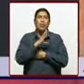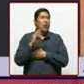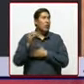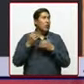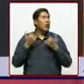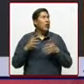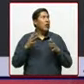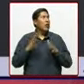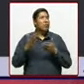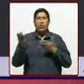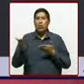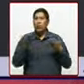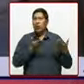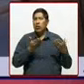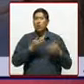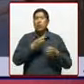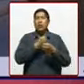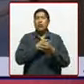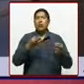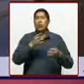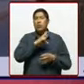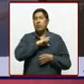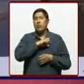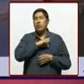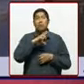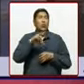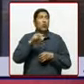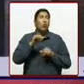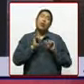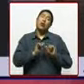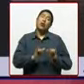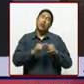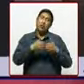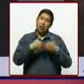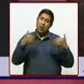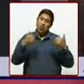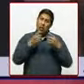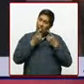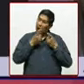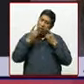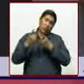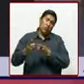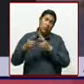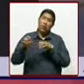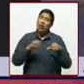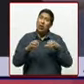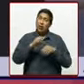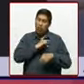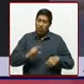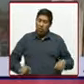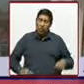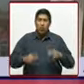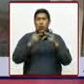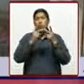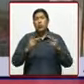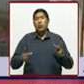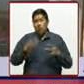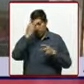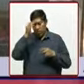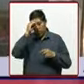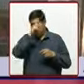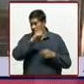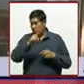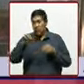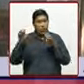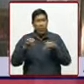Y es que se lo ha traído dependencias de la FELCESEO. Sin embargo, no nos hemos quedado ajenos ante la denuncia que ha presentado la gobernación de Potosí, pues ellos